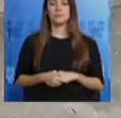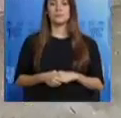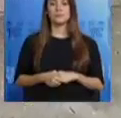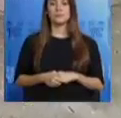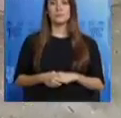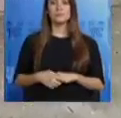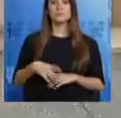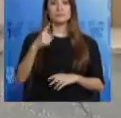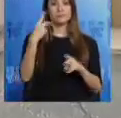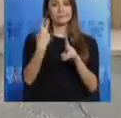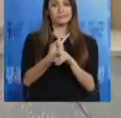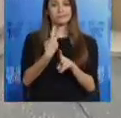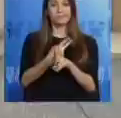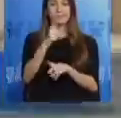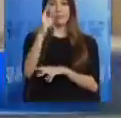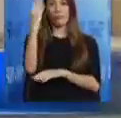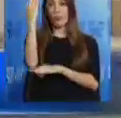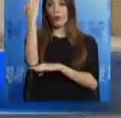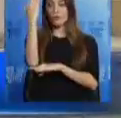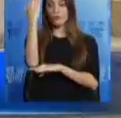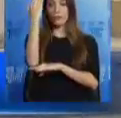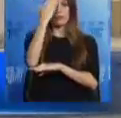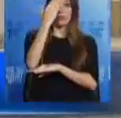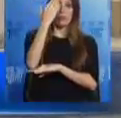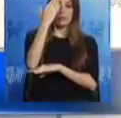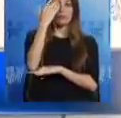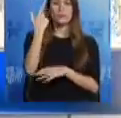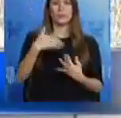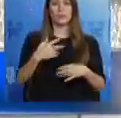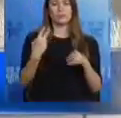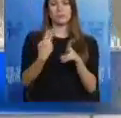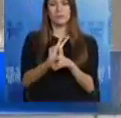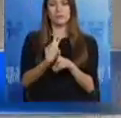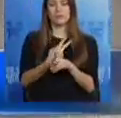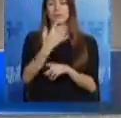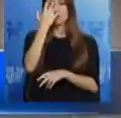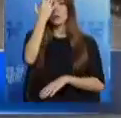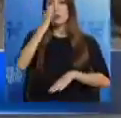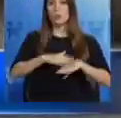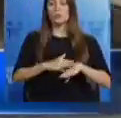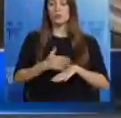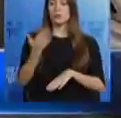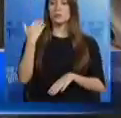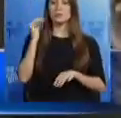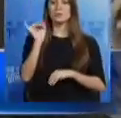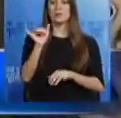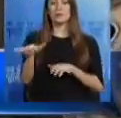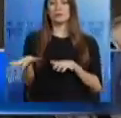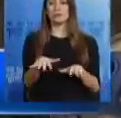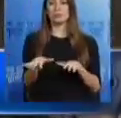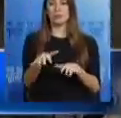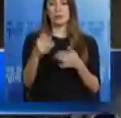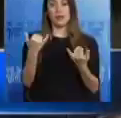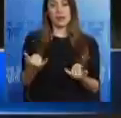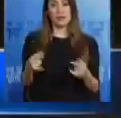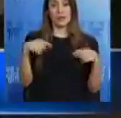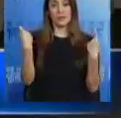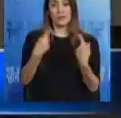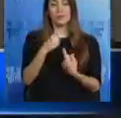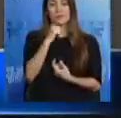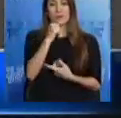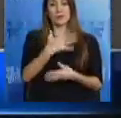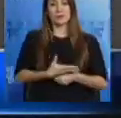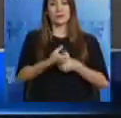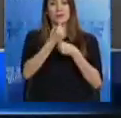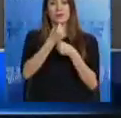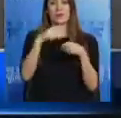Es un riesgo vivir junto a estos postes inclinados. Son las secuelas que dejó lo sucedido el sábado pasado y atentan contra la seguridad de